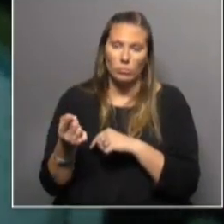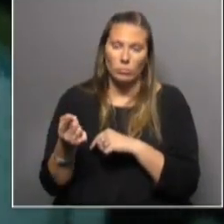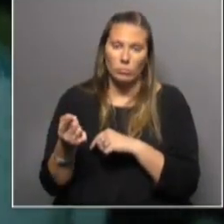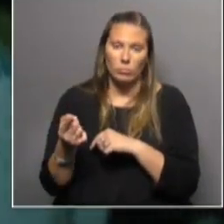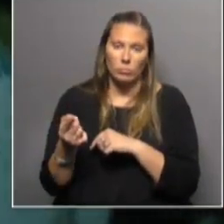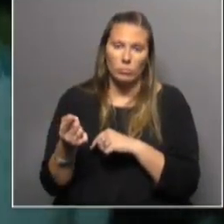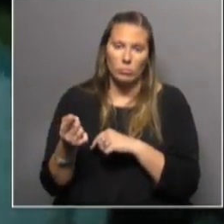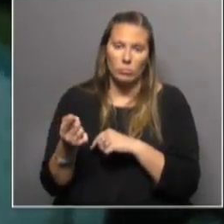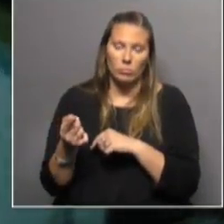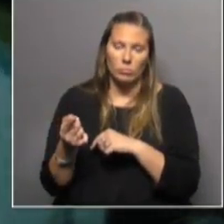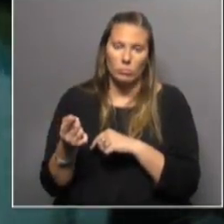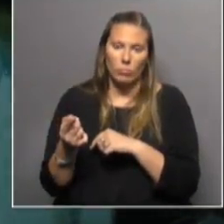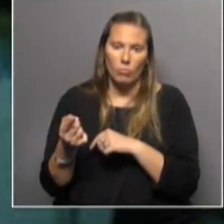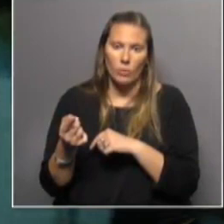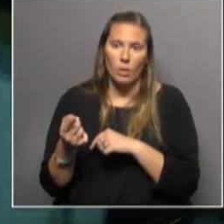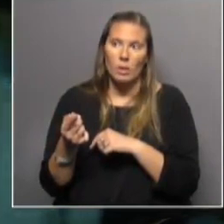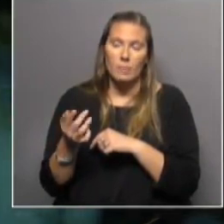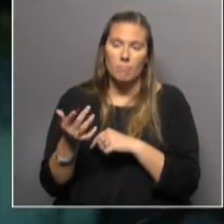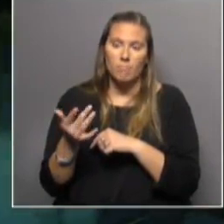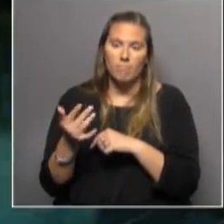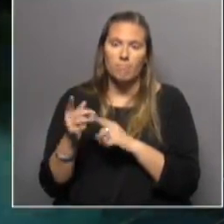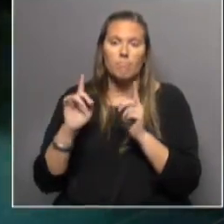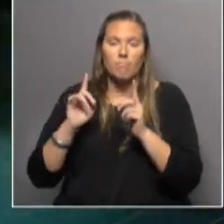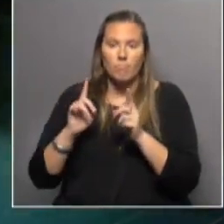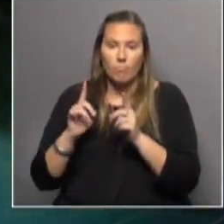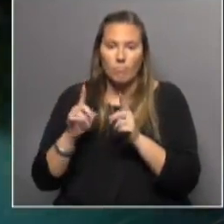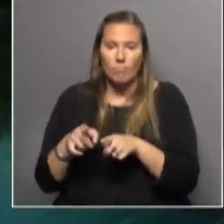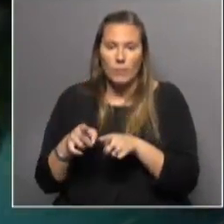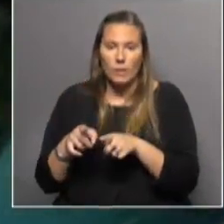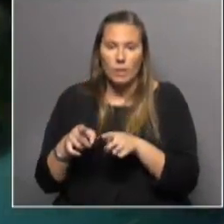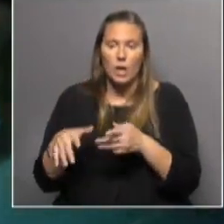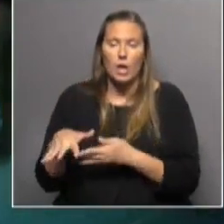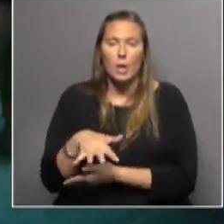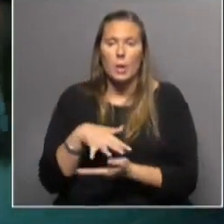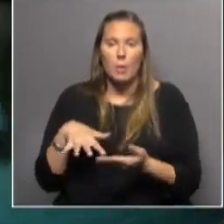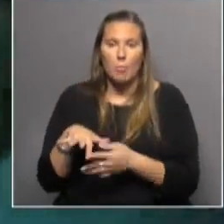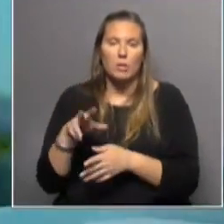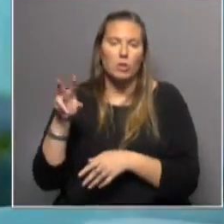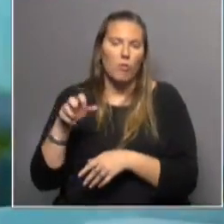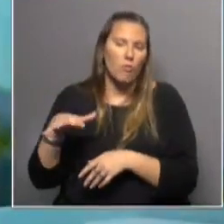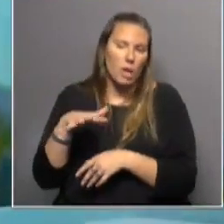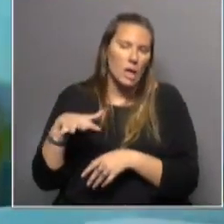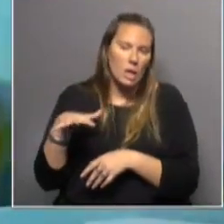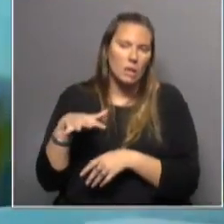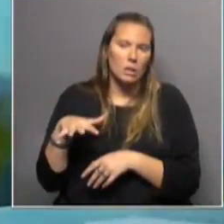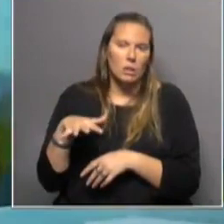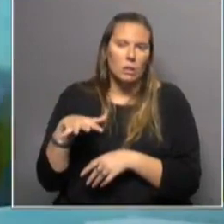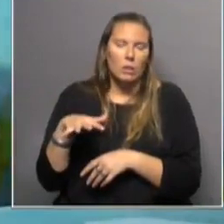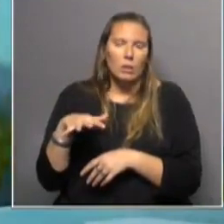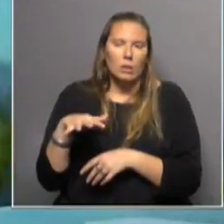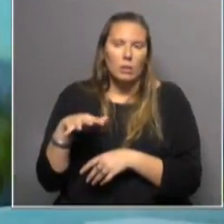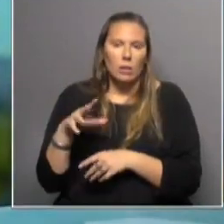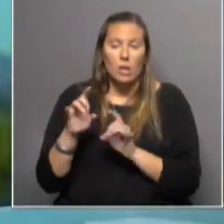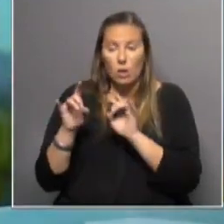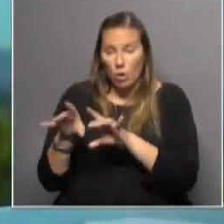el uso también de lo que es todo el espacio verde y la